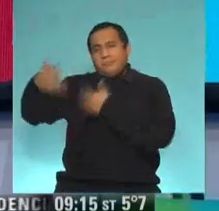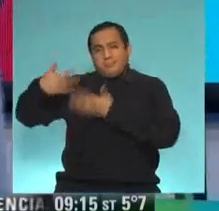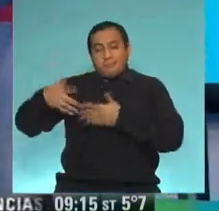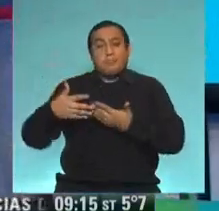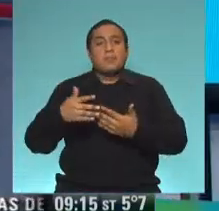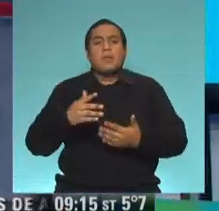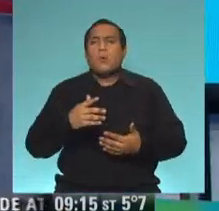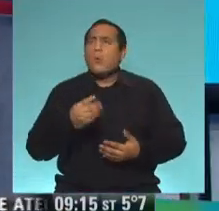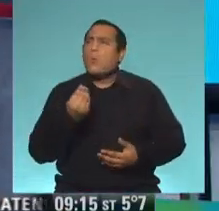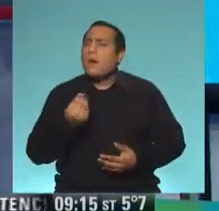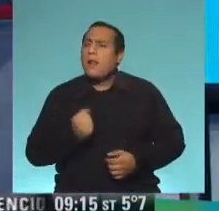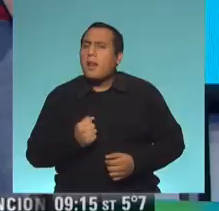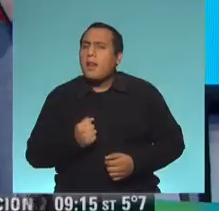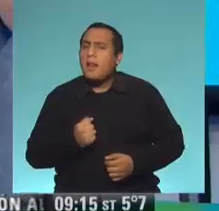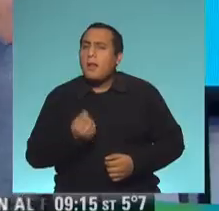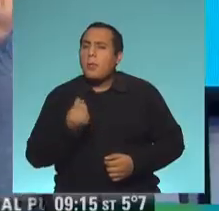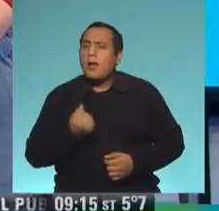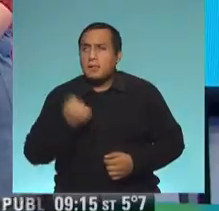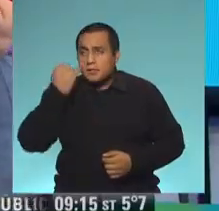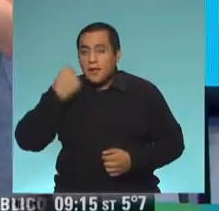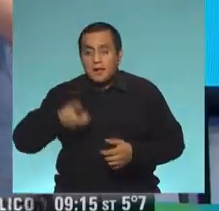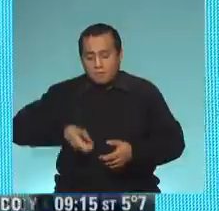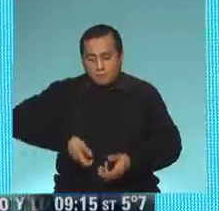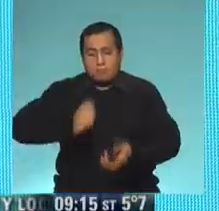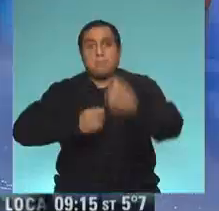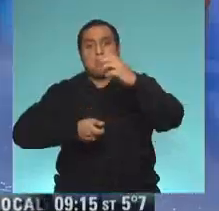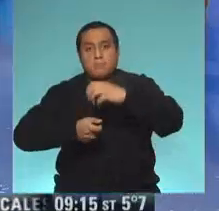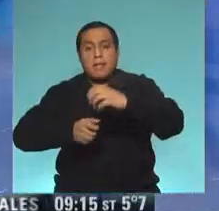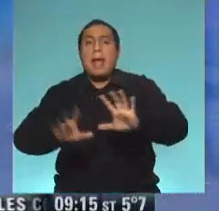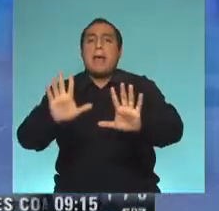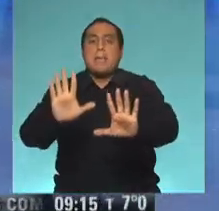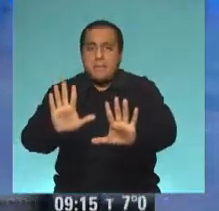Juego tradicional. A ver. Ya jugamos. Valero. Huevo podrido.